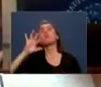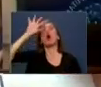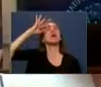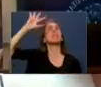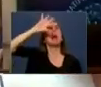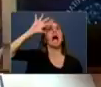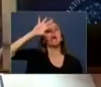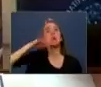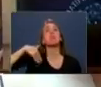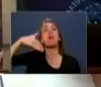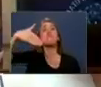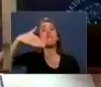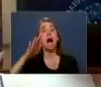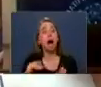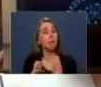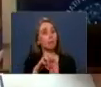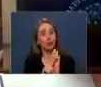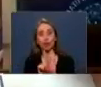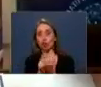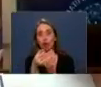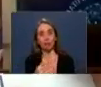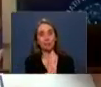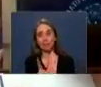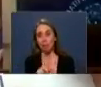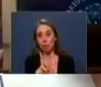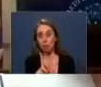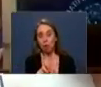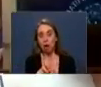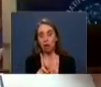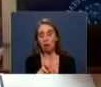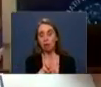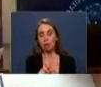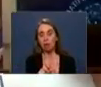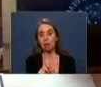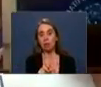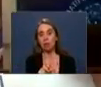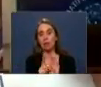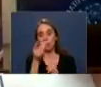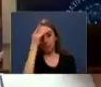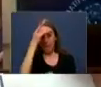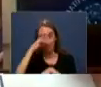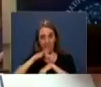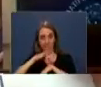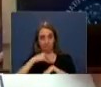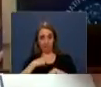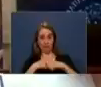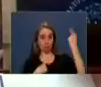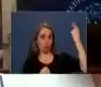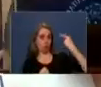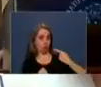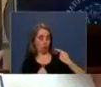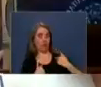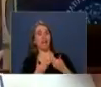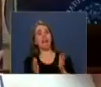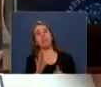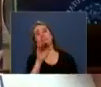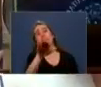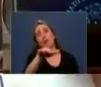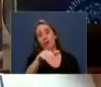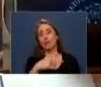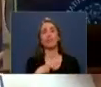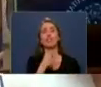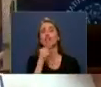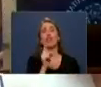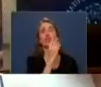lo hemos escuchado todos los días y esta mañana con los testimonios. Entonces, ahí hay un elástico que se